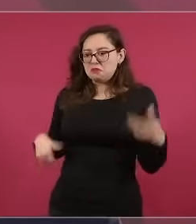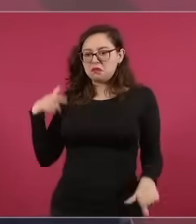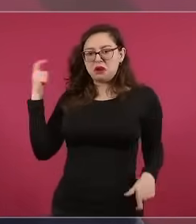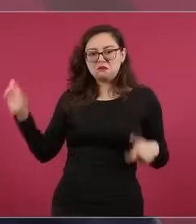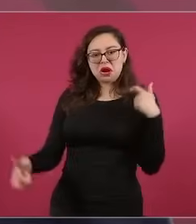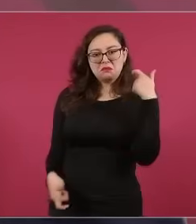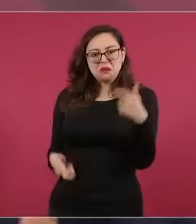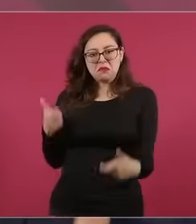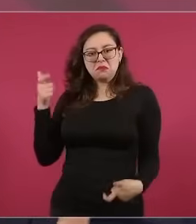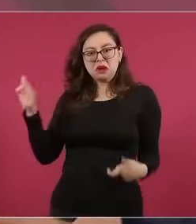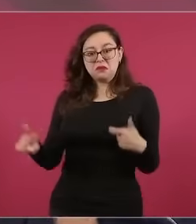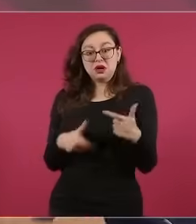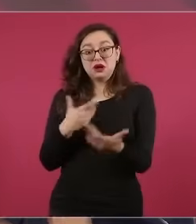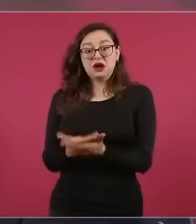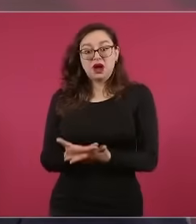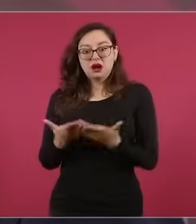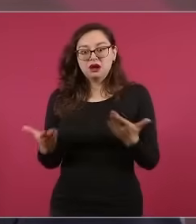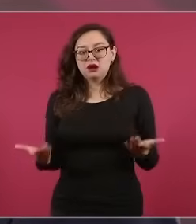Y sí,